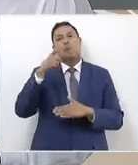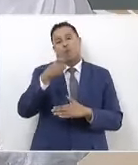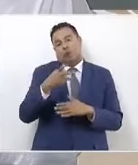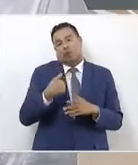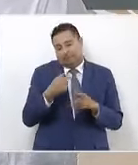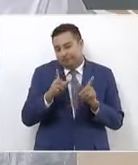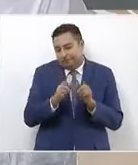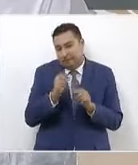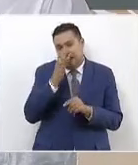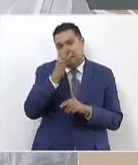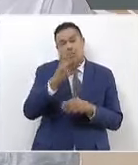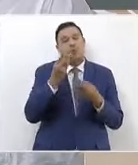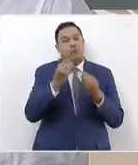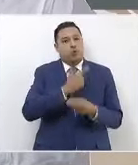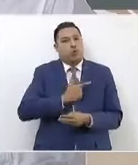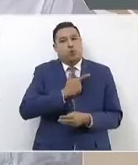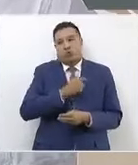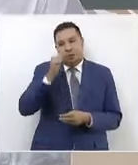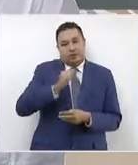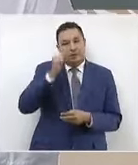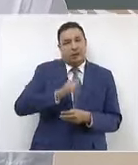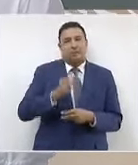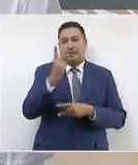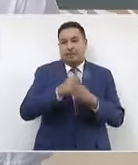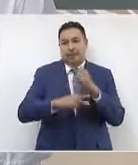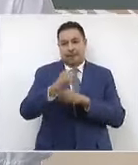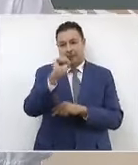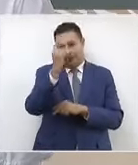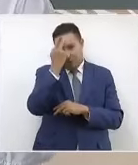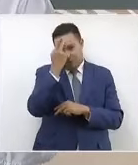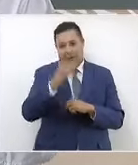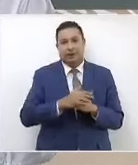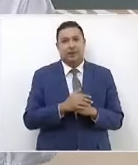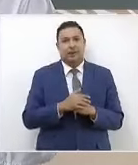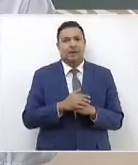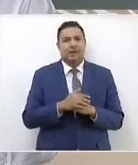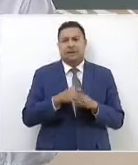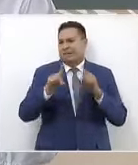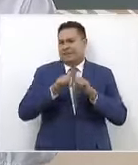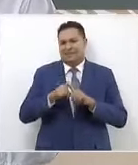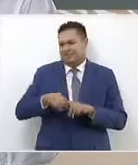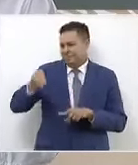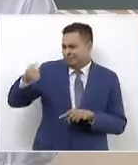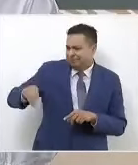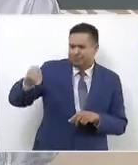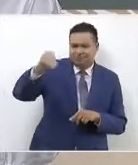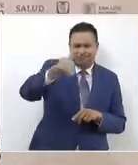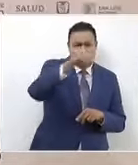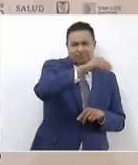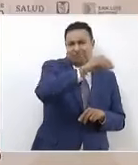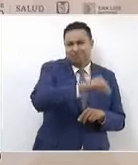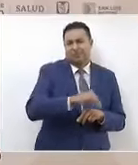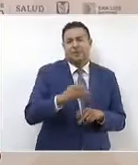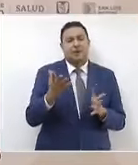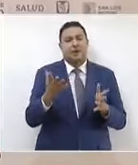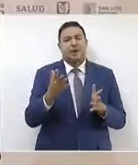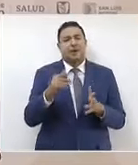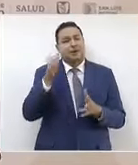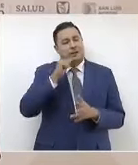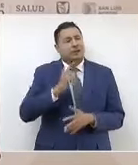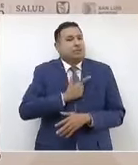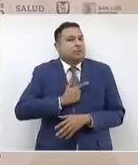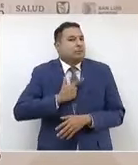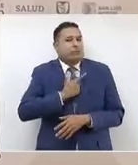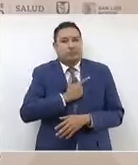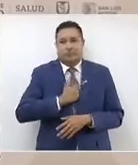aquí en San Luis. Cada vez que vengo a cualquiera de las regiones de San Luis, me da